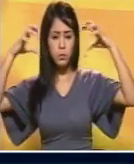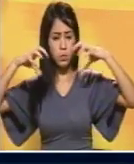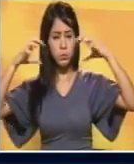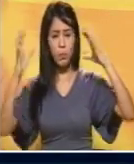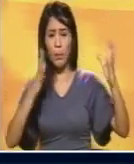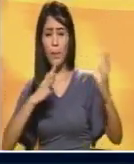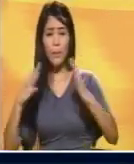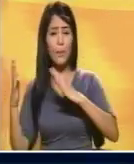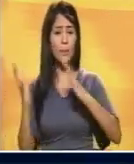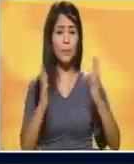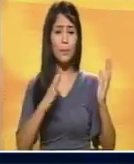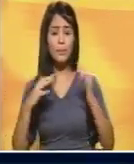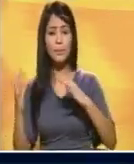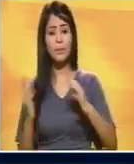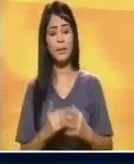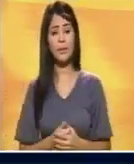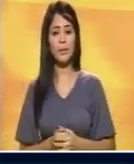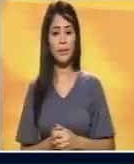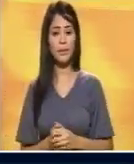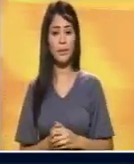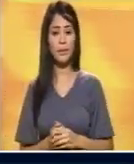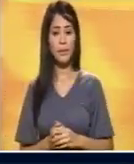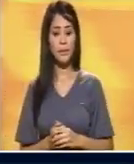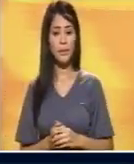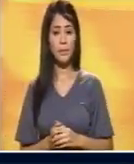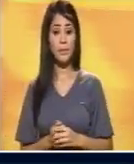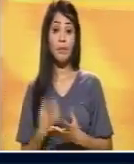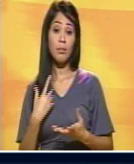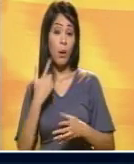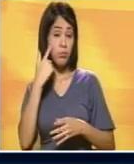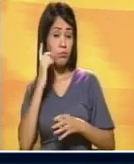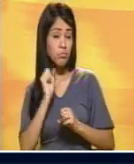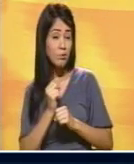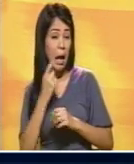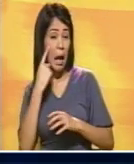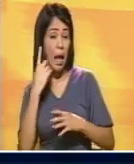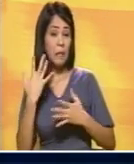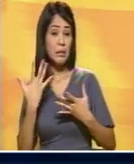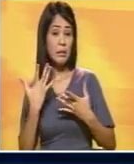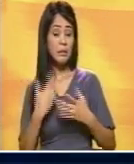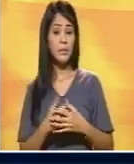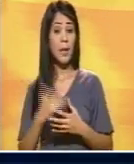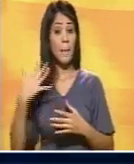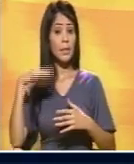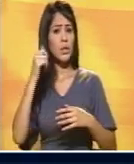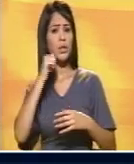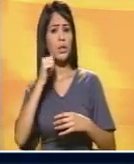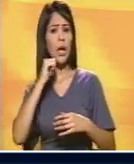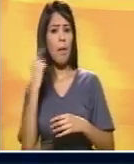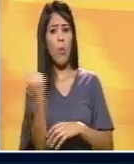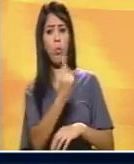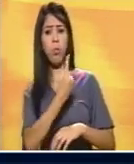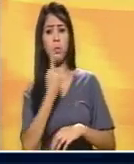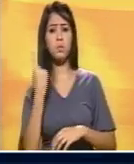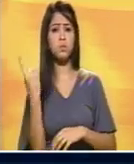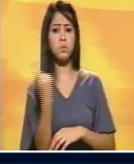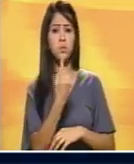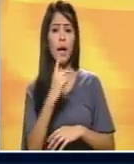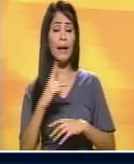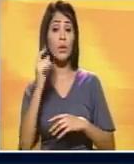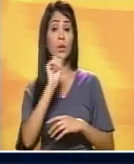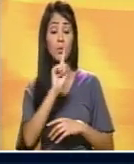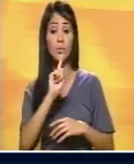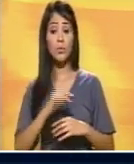suelo estadounidense entre Alabama y Tennessee. Se espera que el ciclón, que tocó tierra el pasado sábado como huracán de categoría 1,